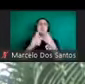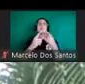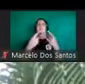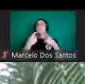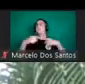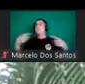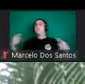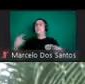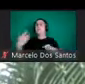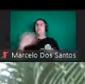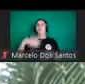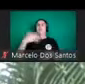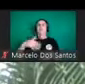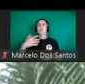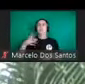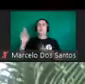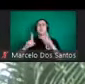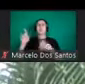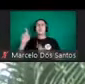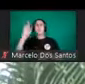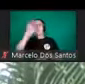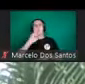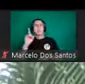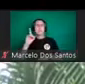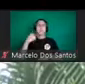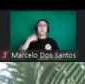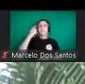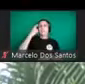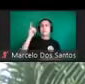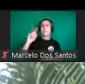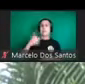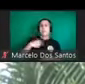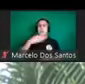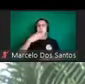es desconocido y que necesitan probablemente